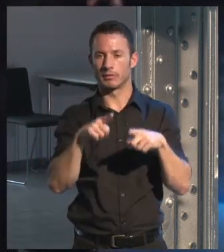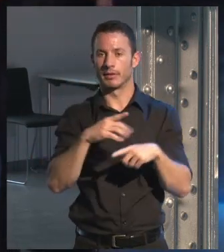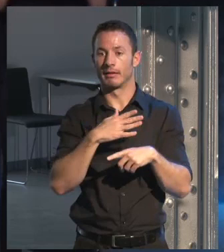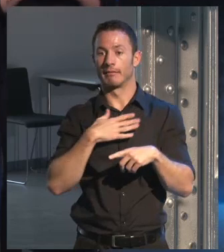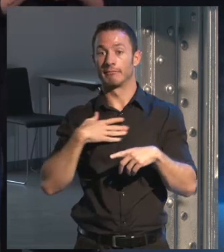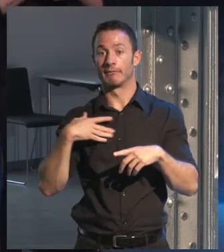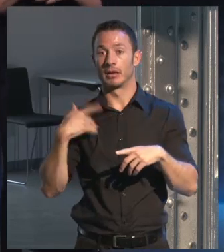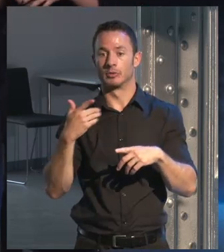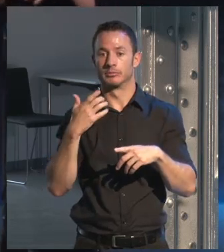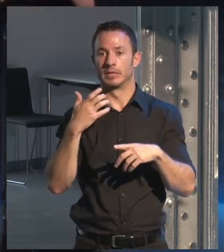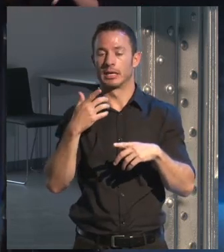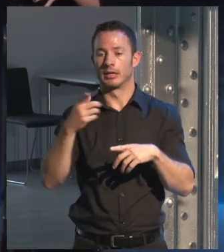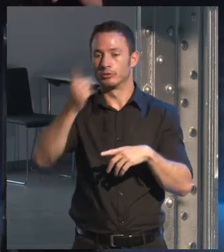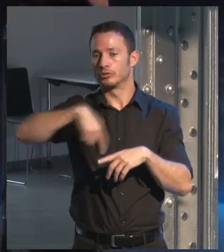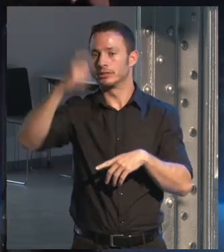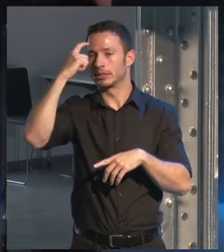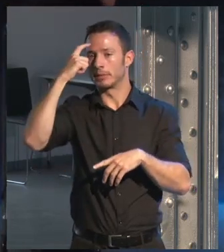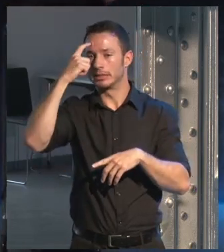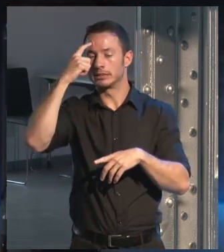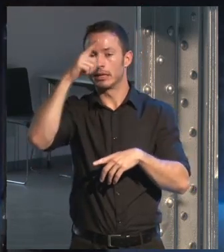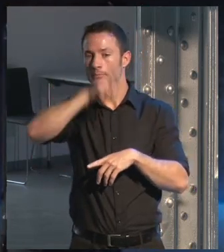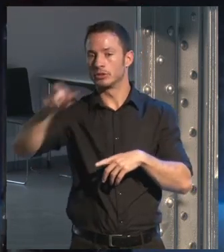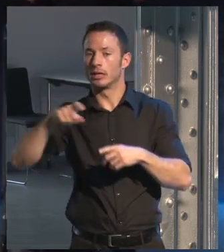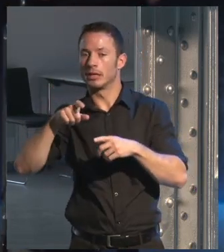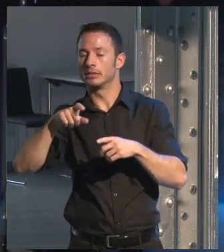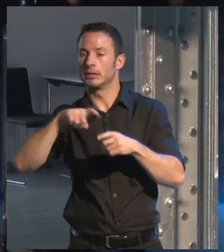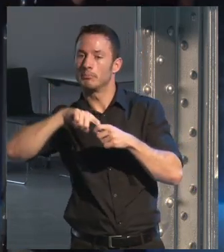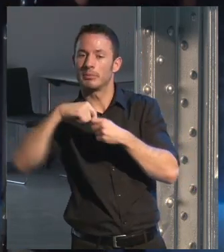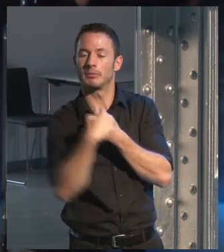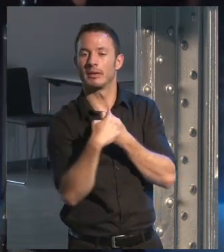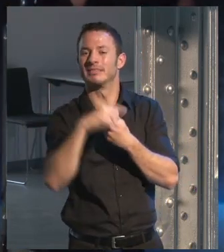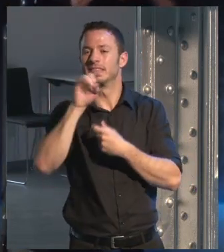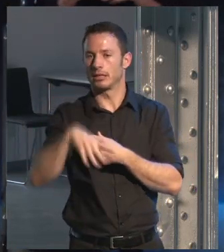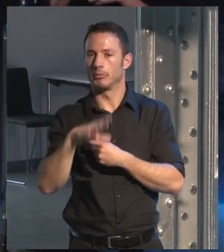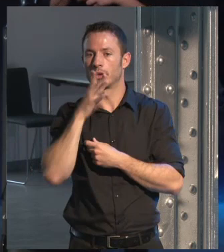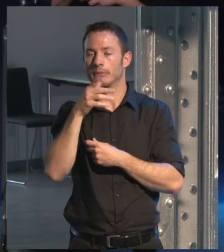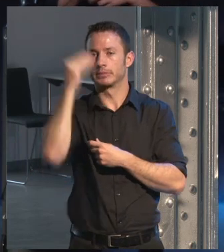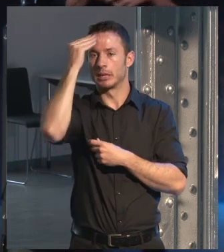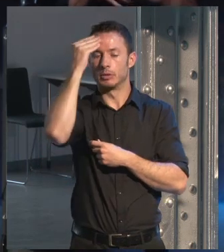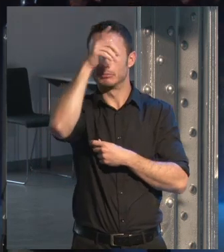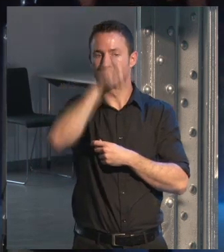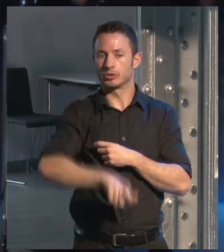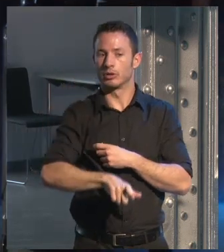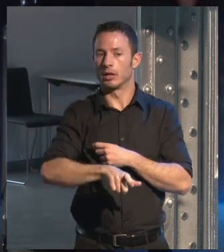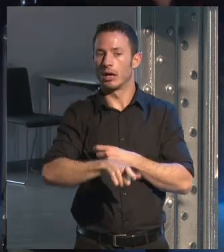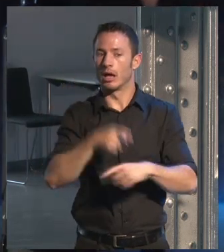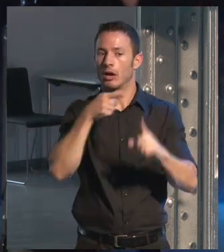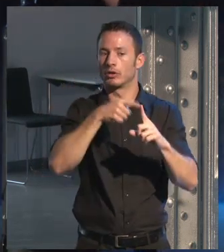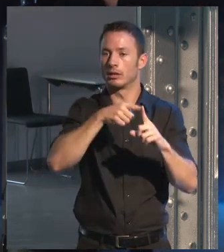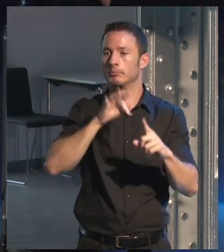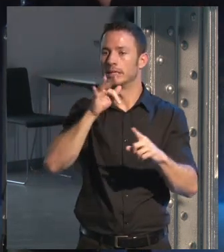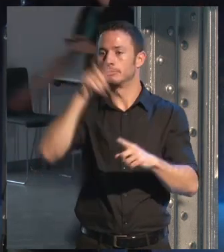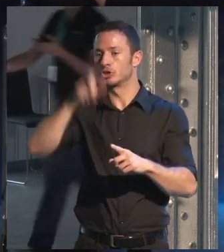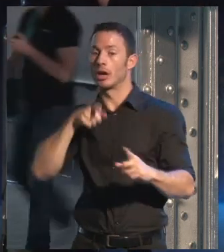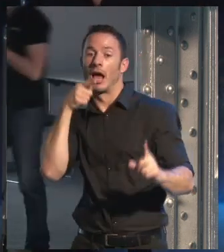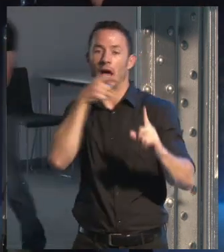los actores que intervienen en el bullying, que muchas veces pensamos que solamente es la persona que está siendo acosada, el niño que está siendo acosado y el acosador, pero al final vemos aquí que eso